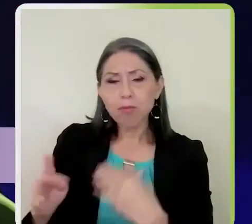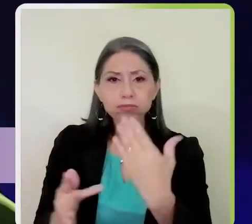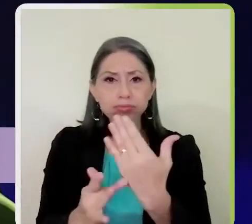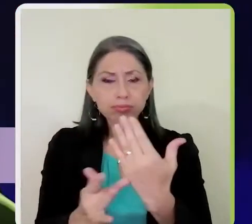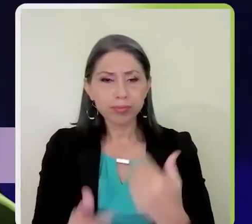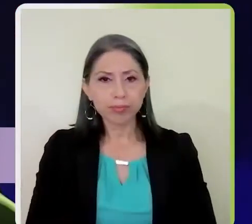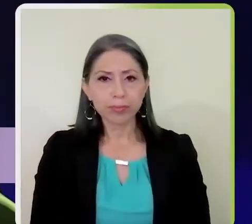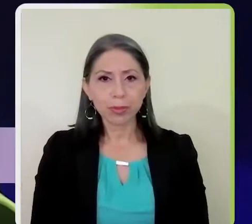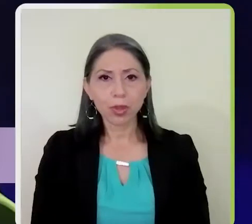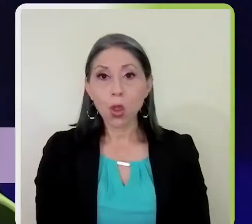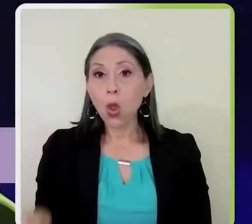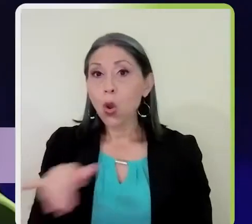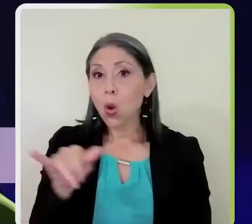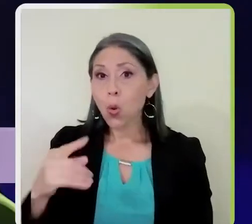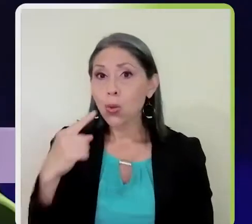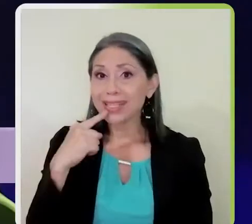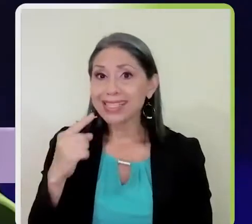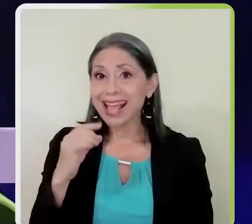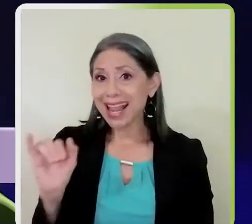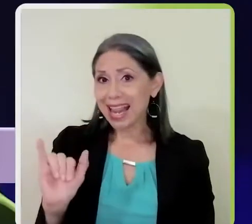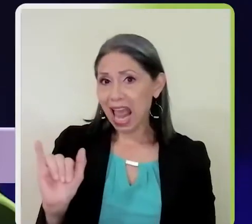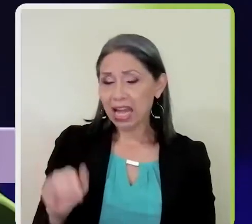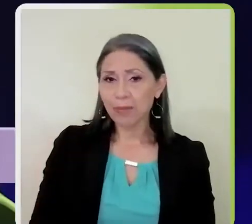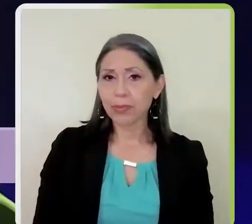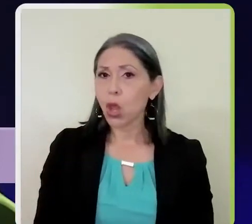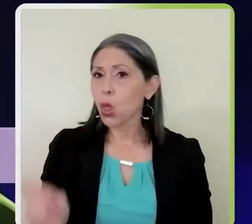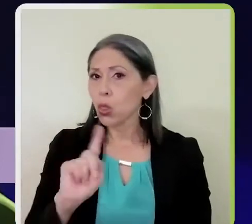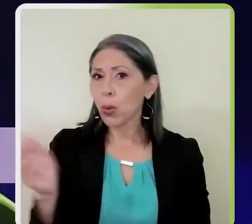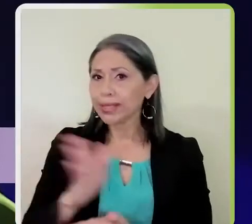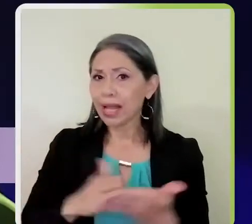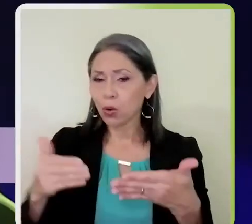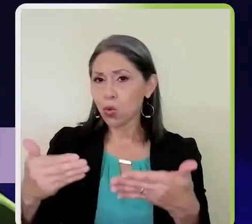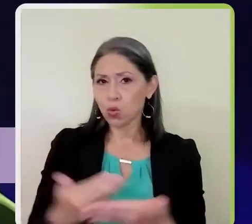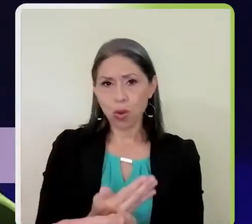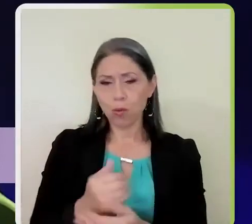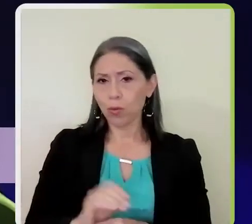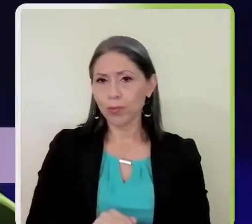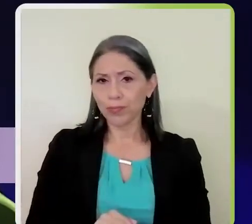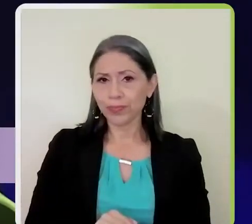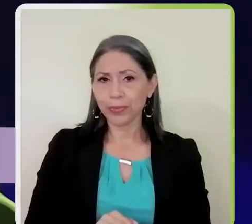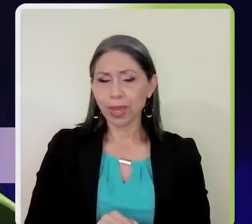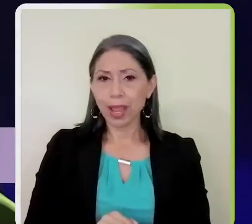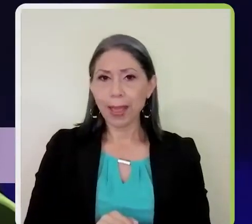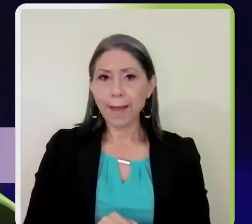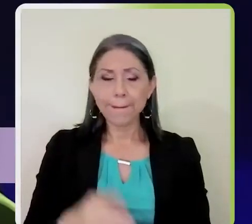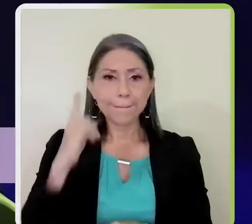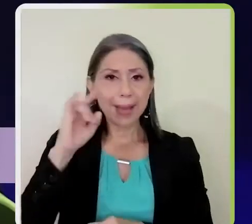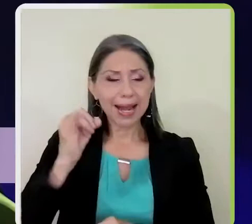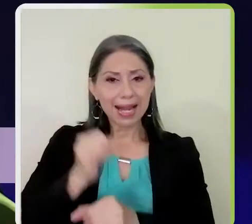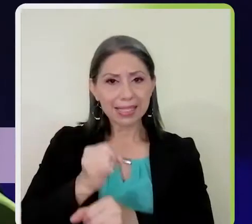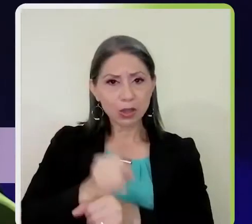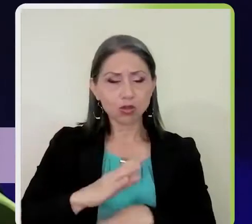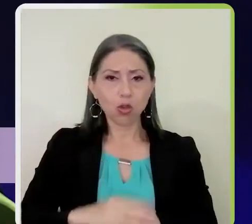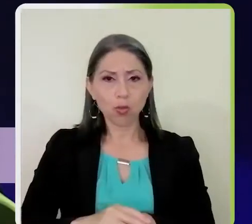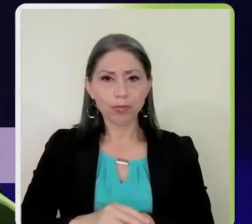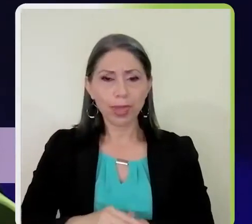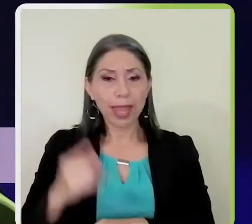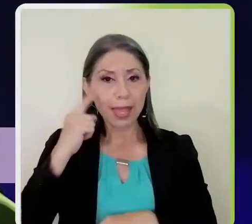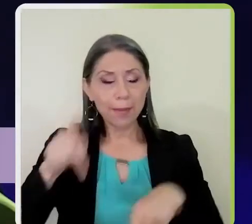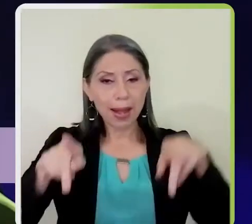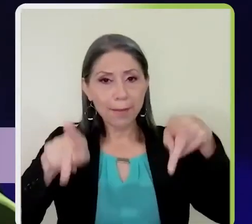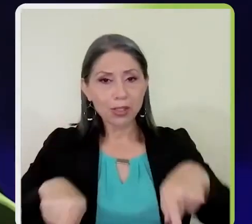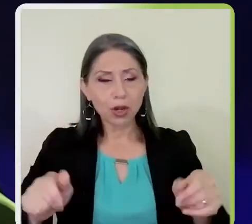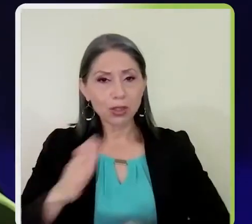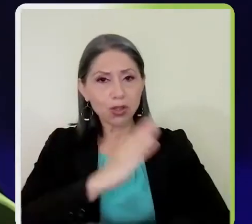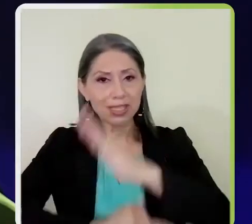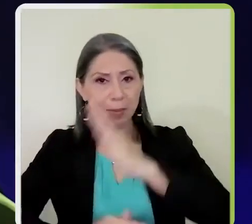precisamente, como Iliana lo señalaba, no es nuevo para la institución y para las